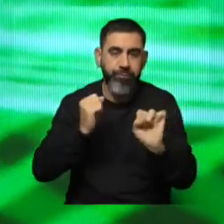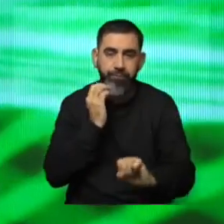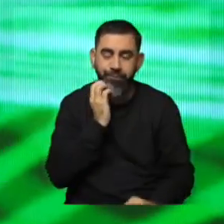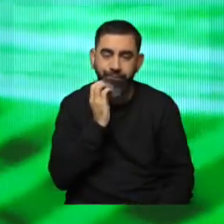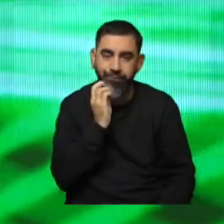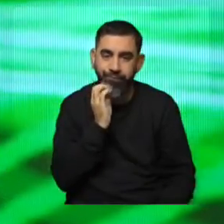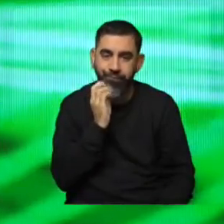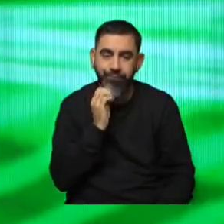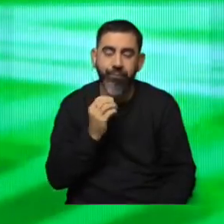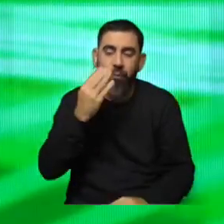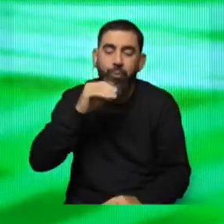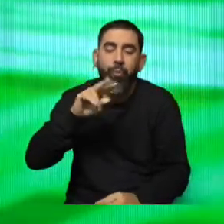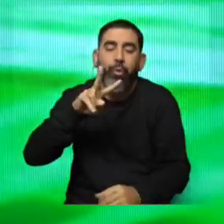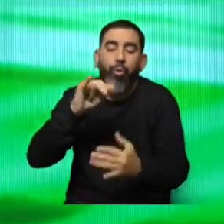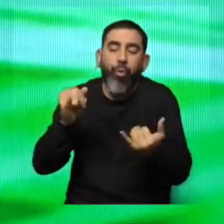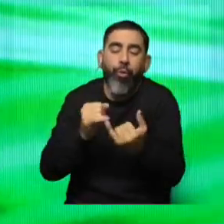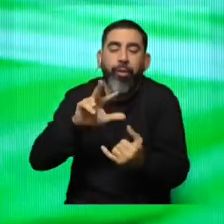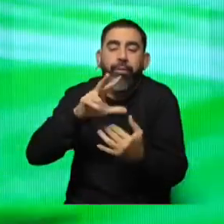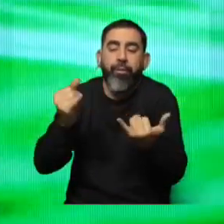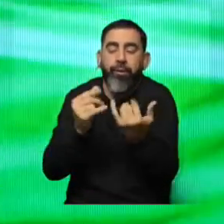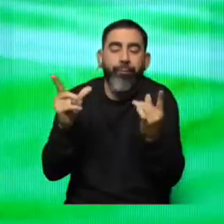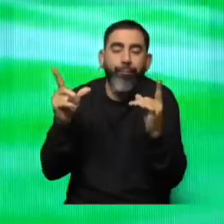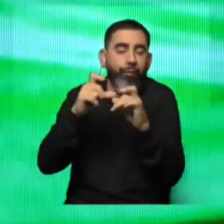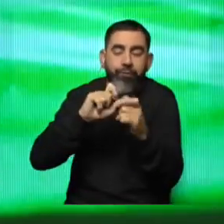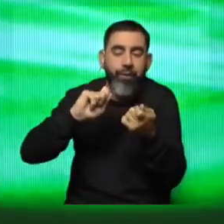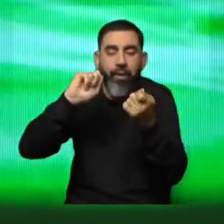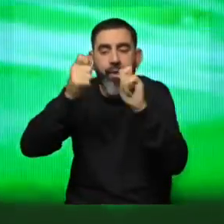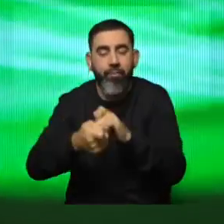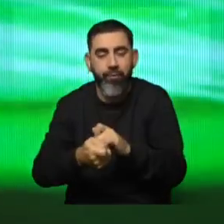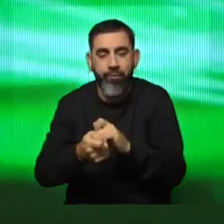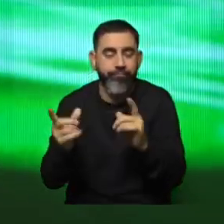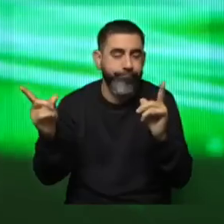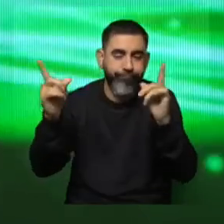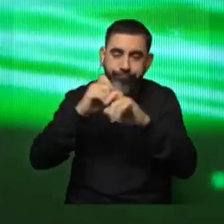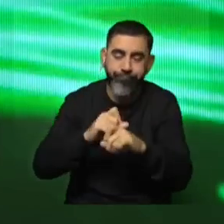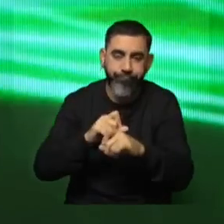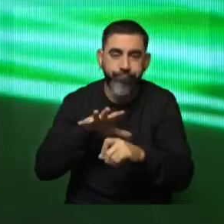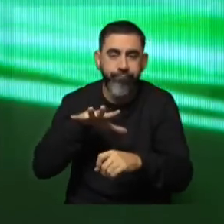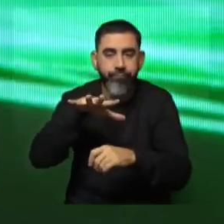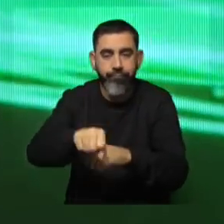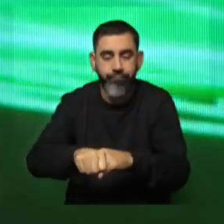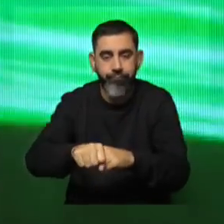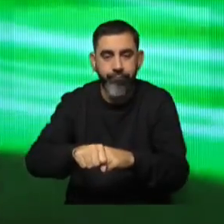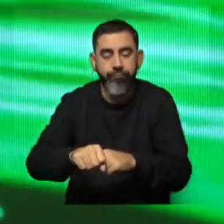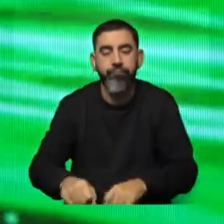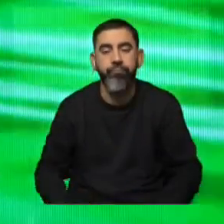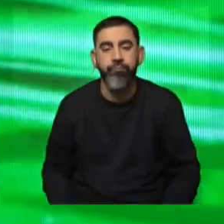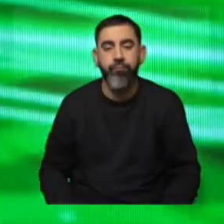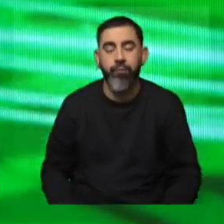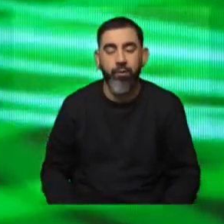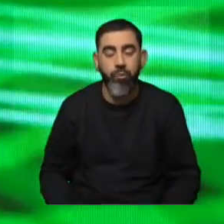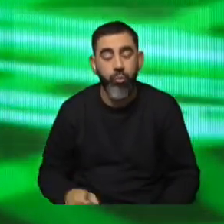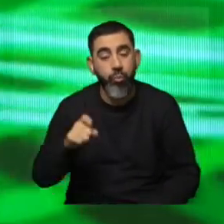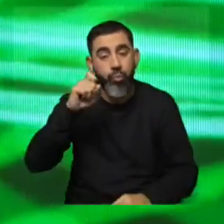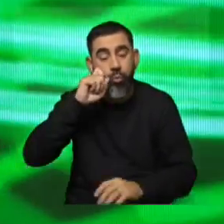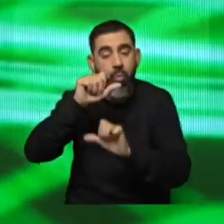últimas no sé 48 horas 72 horas era muy difícil poder cambiar todas esas reservas o volver a programar turismo es